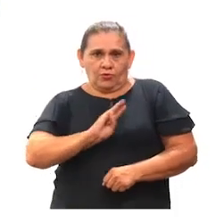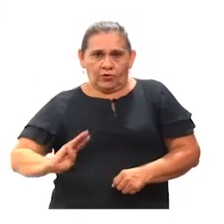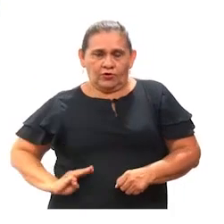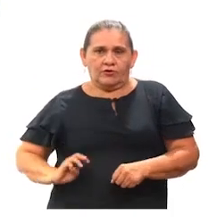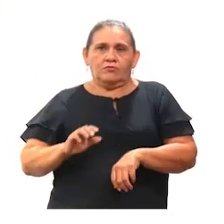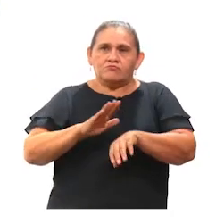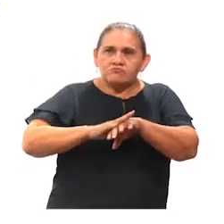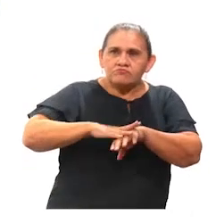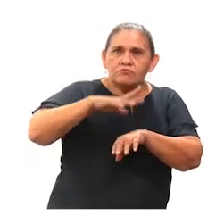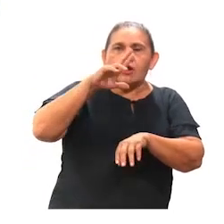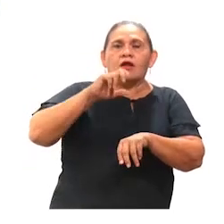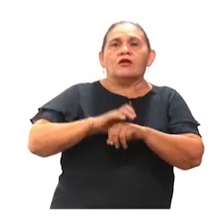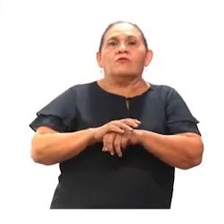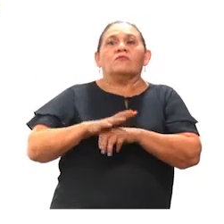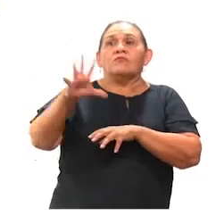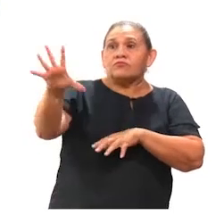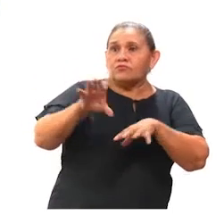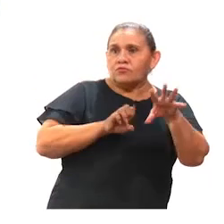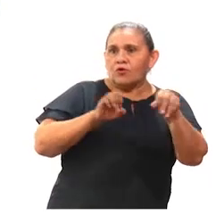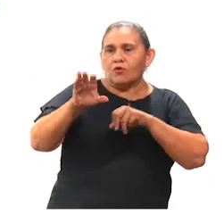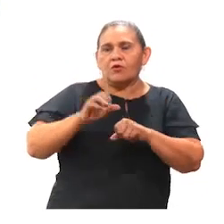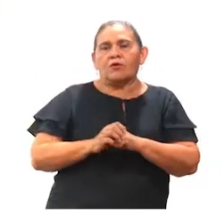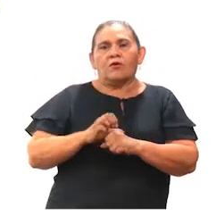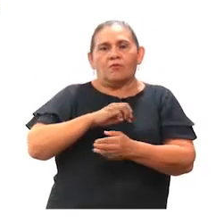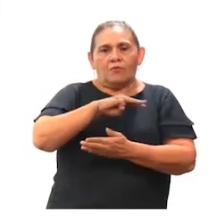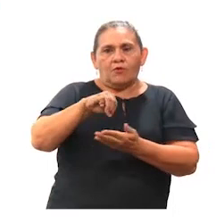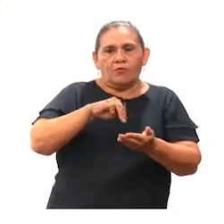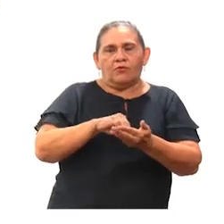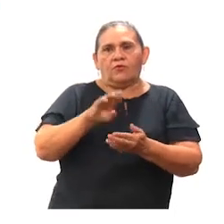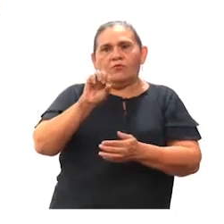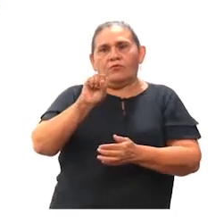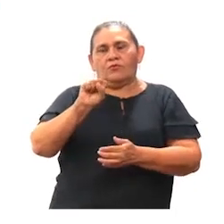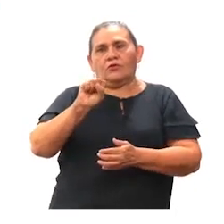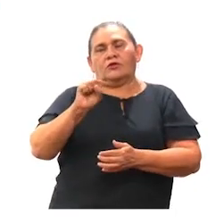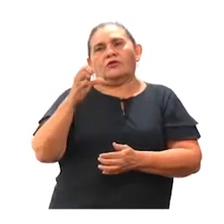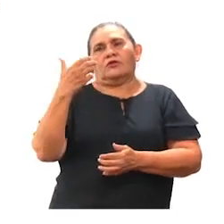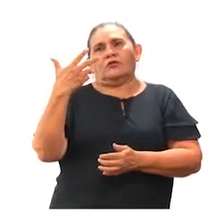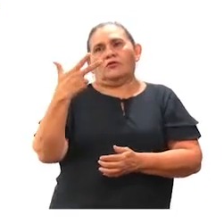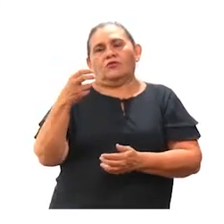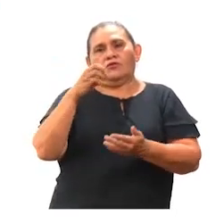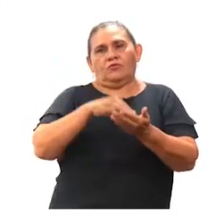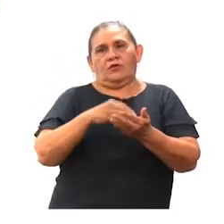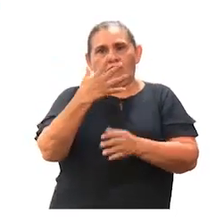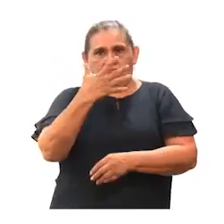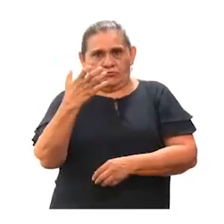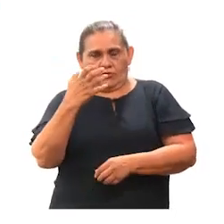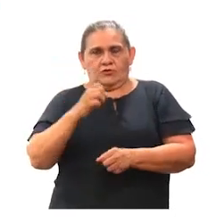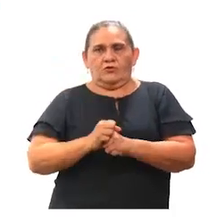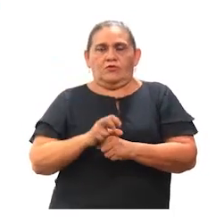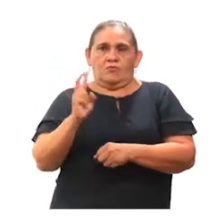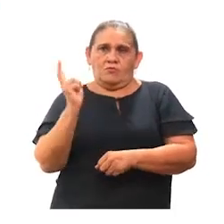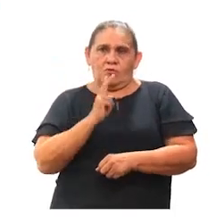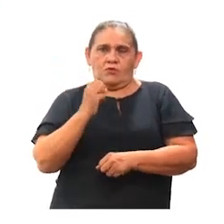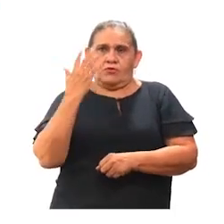Yucatán con mayor número de personas contagiadas son Mérida con 68.550,